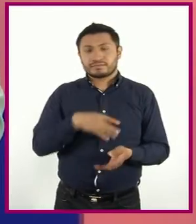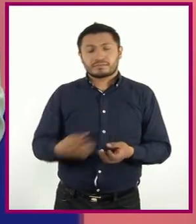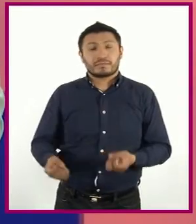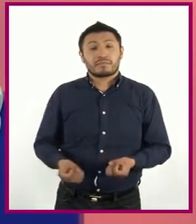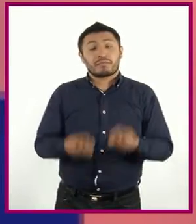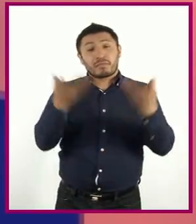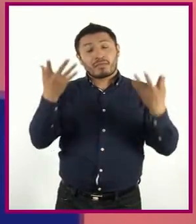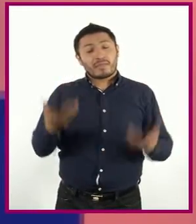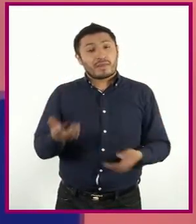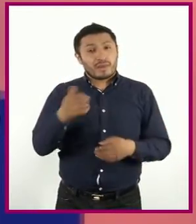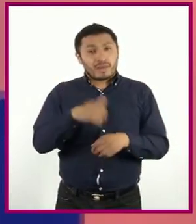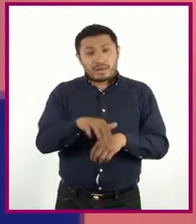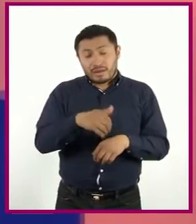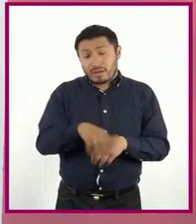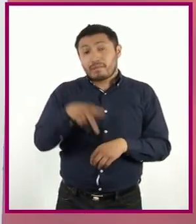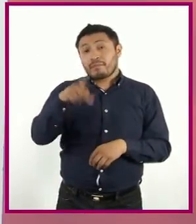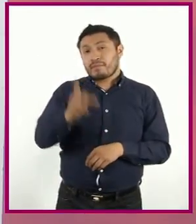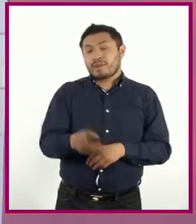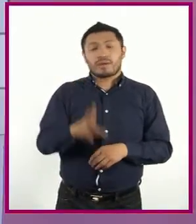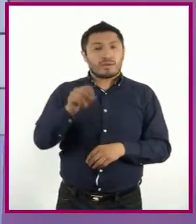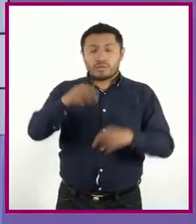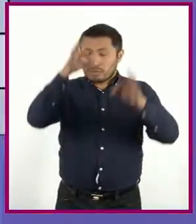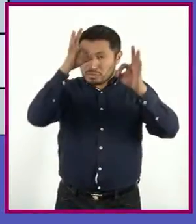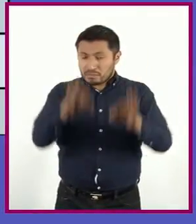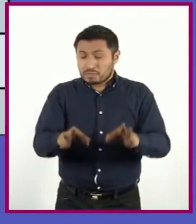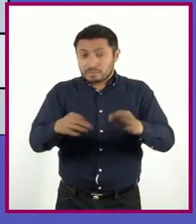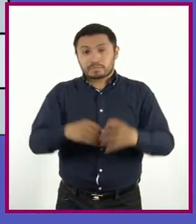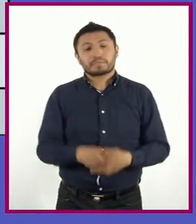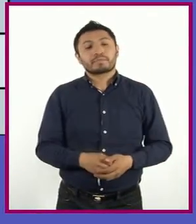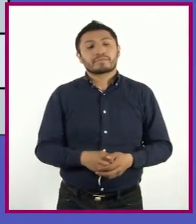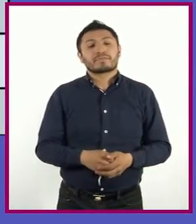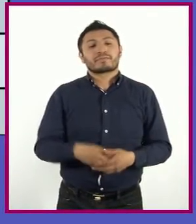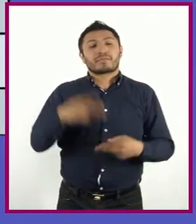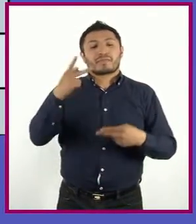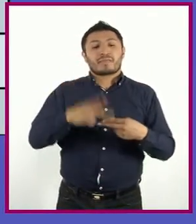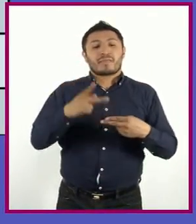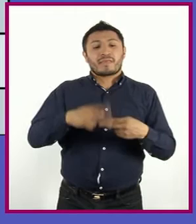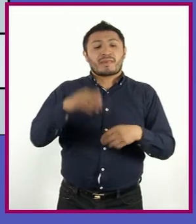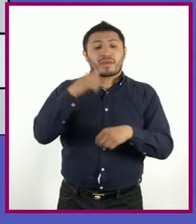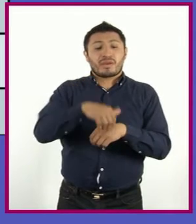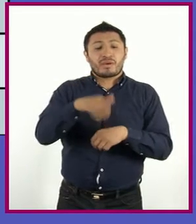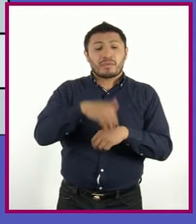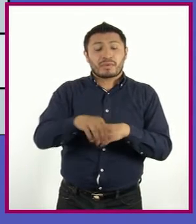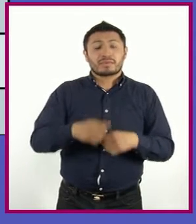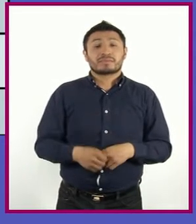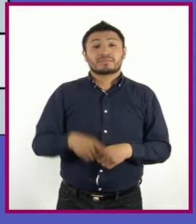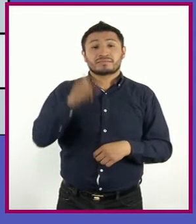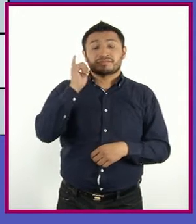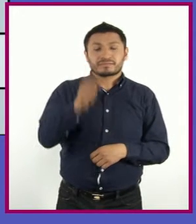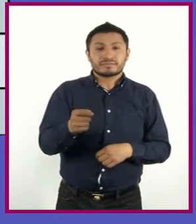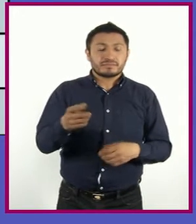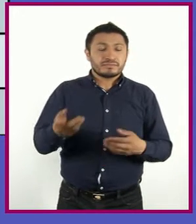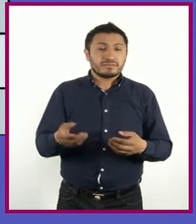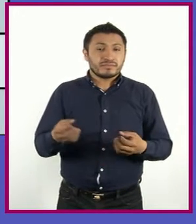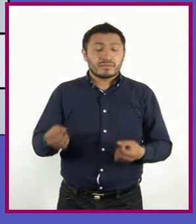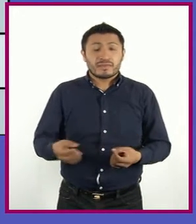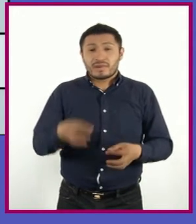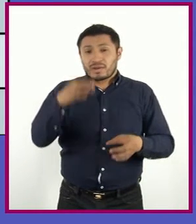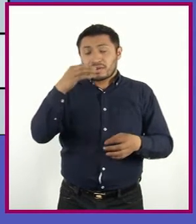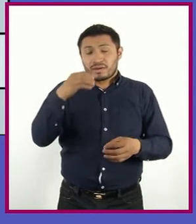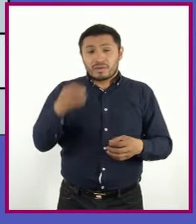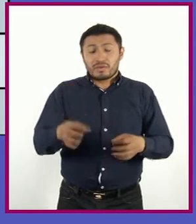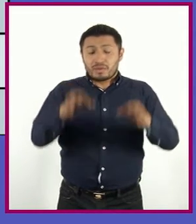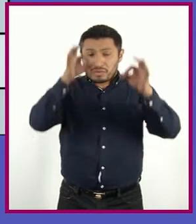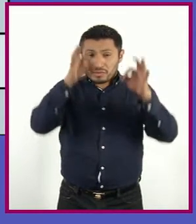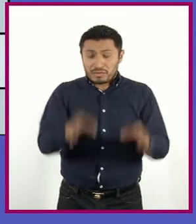cantidad, pero indeterminada. Los pronombres numerales son aquellos que indican la cantidad exacta del